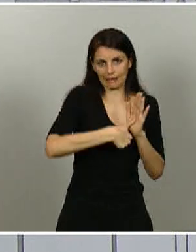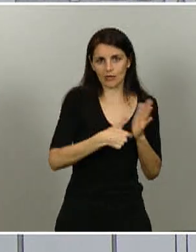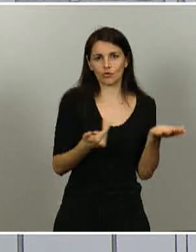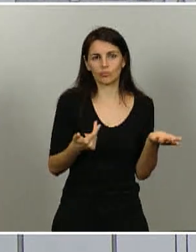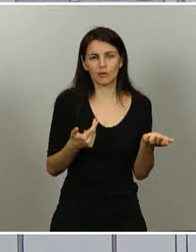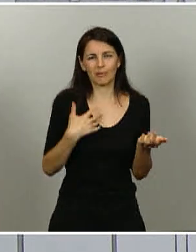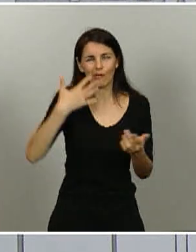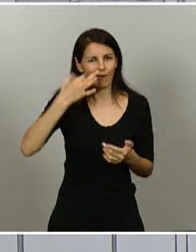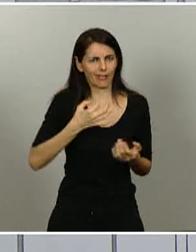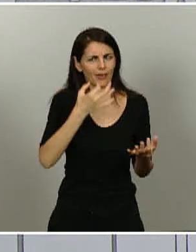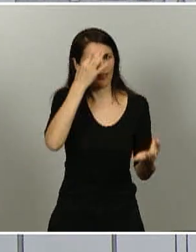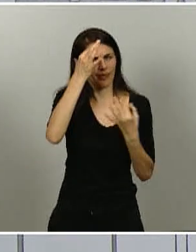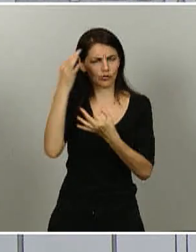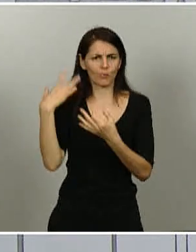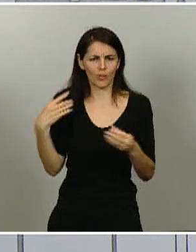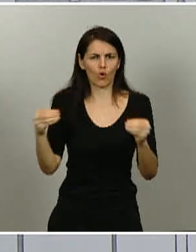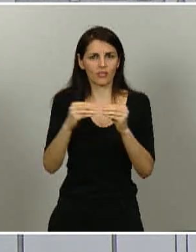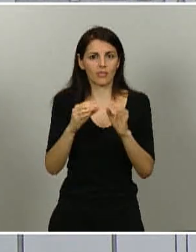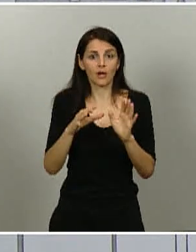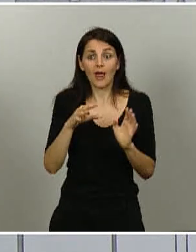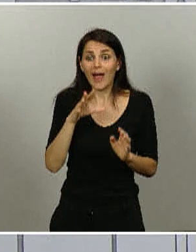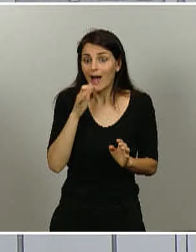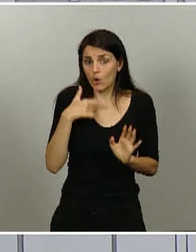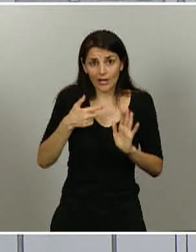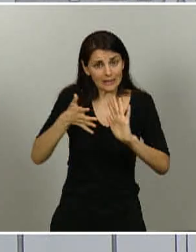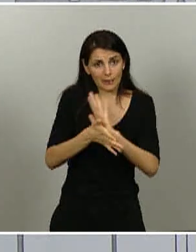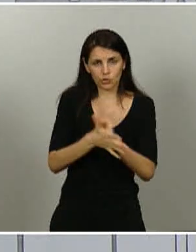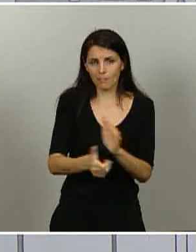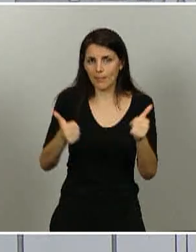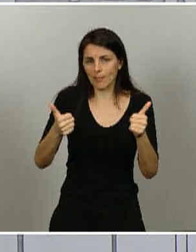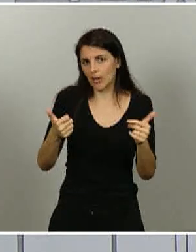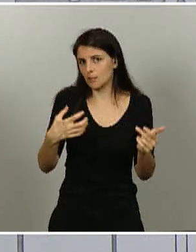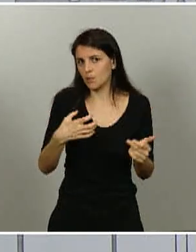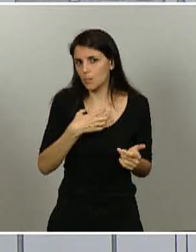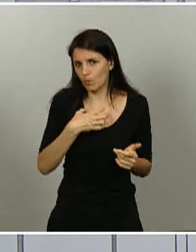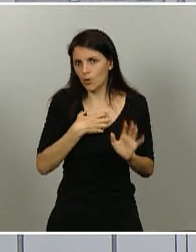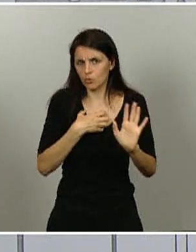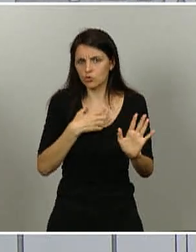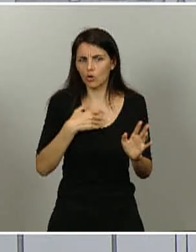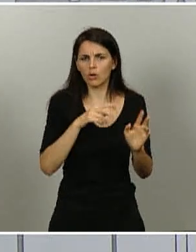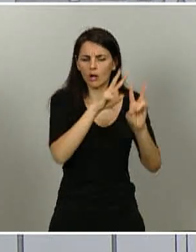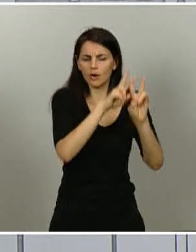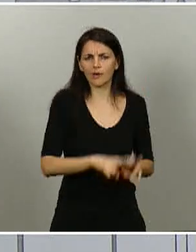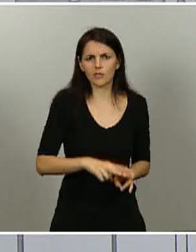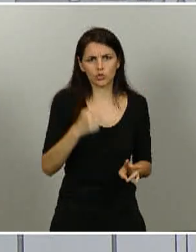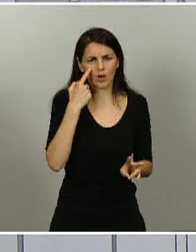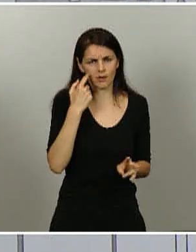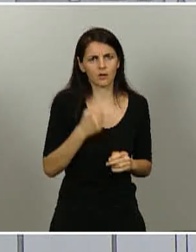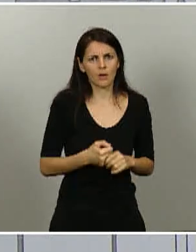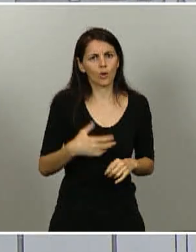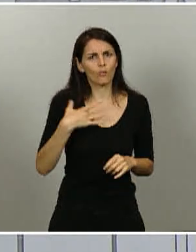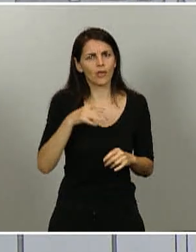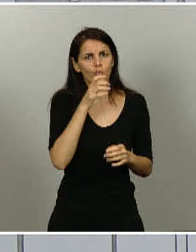Tengo mucha más explicación ahora, lo revisaremos de todas formas por si hemos cometido algún error. Yo creo que estará más relacionado con ese posible retraso. En todo